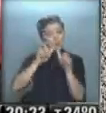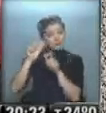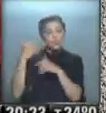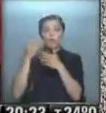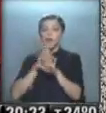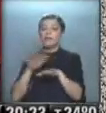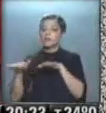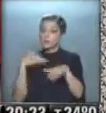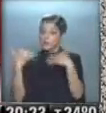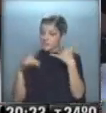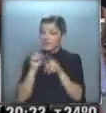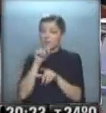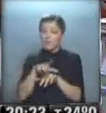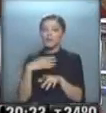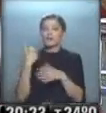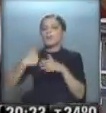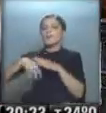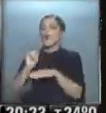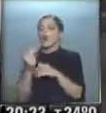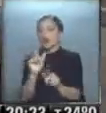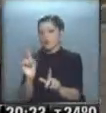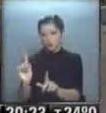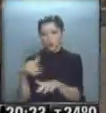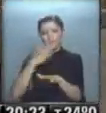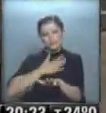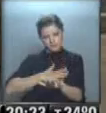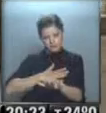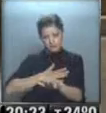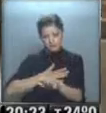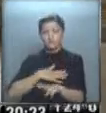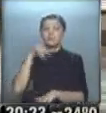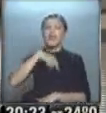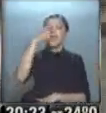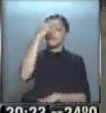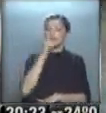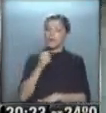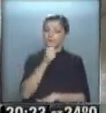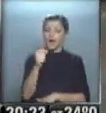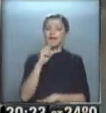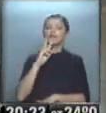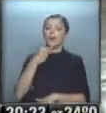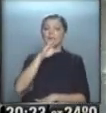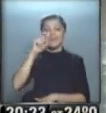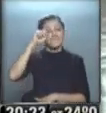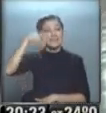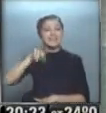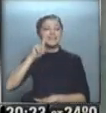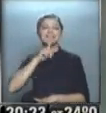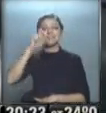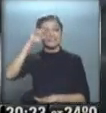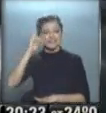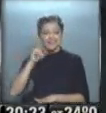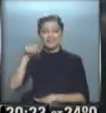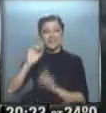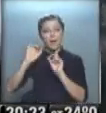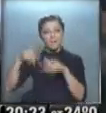están siendo evaluados, pero no corren peligro su vida. El motorman del tren, identificado como Julio Benítez, también resultó herido